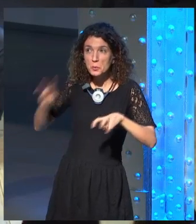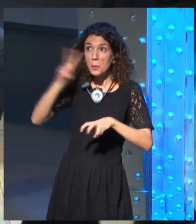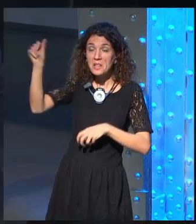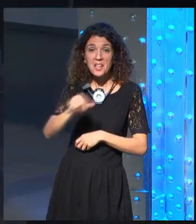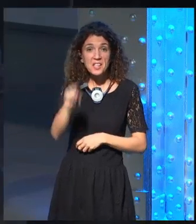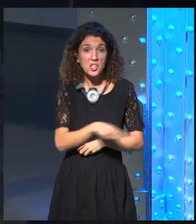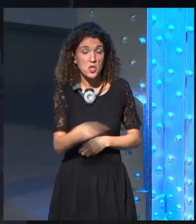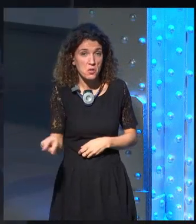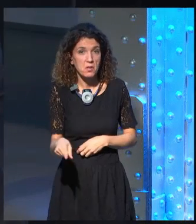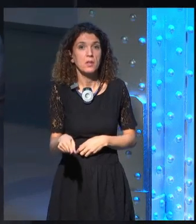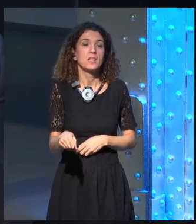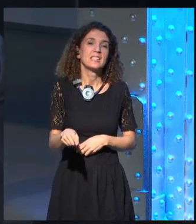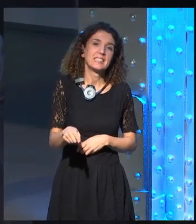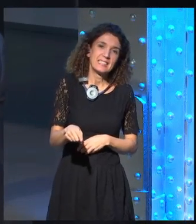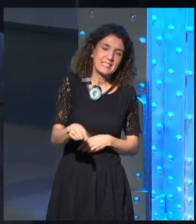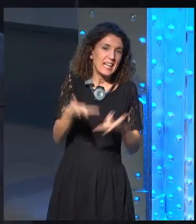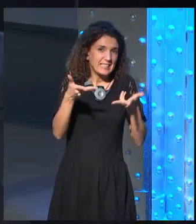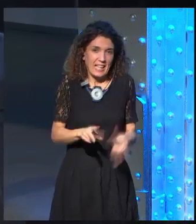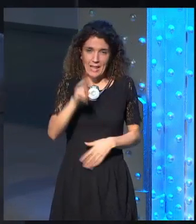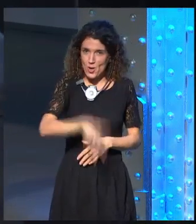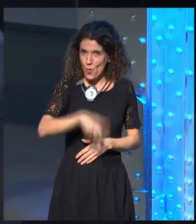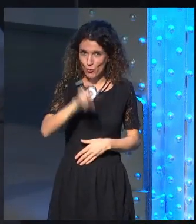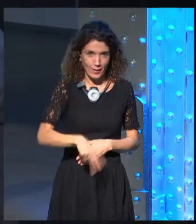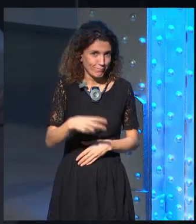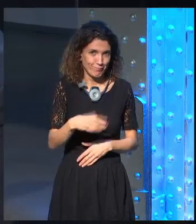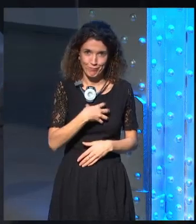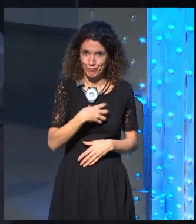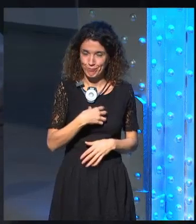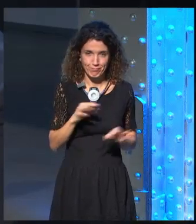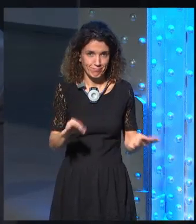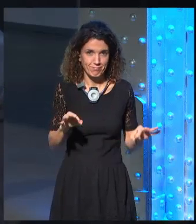You don't sit down. No te sientas para nada.